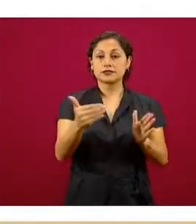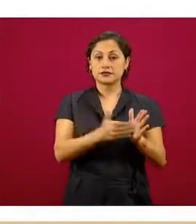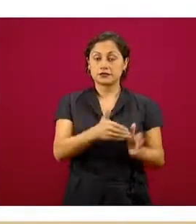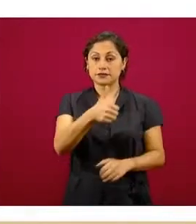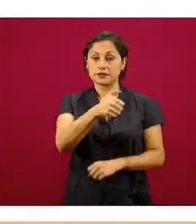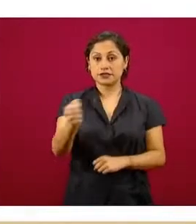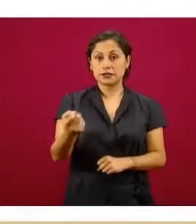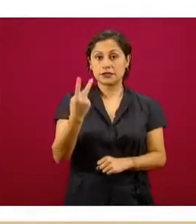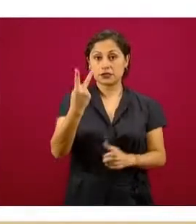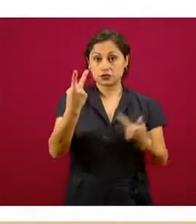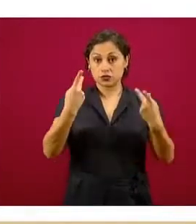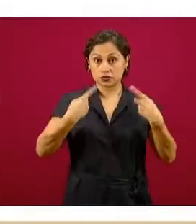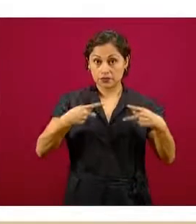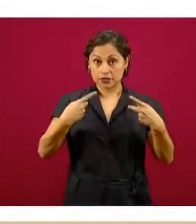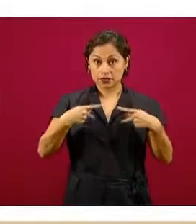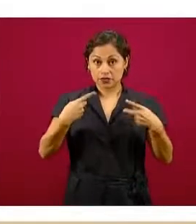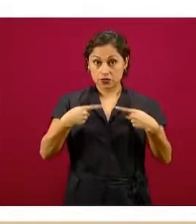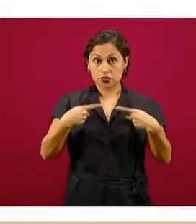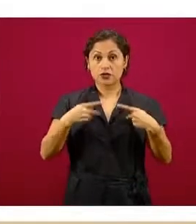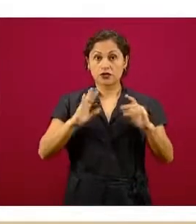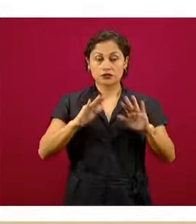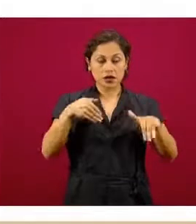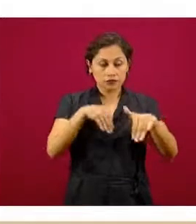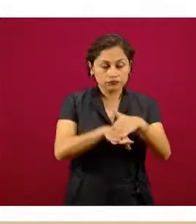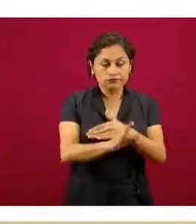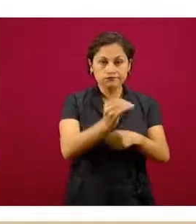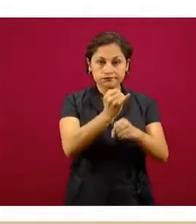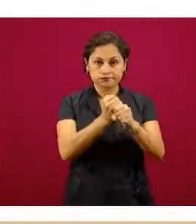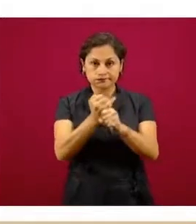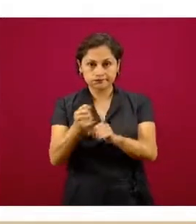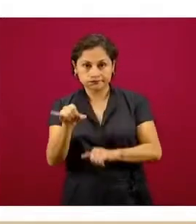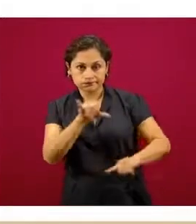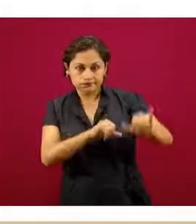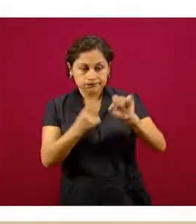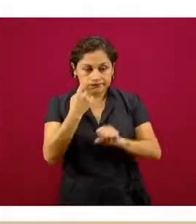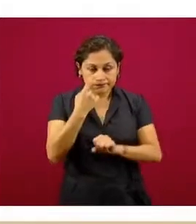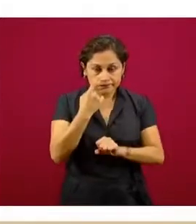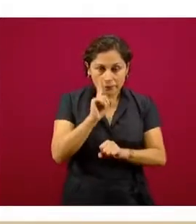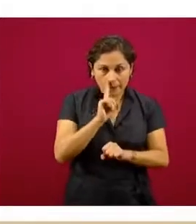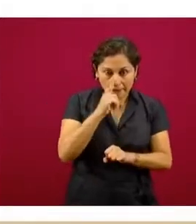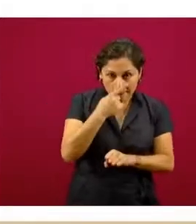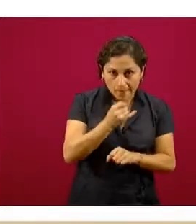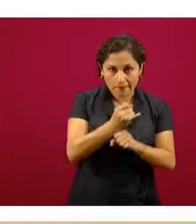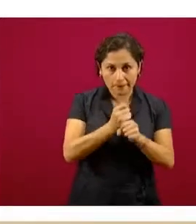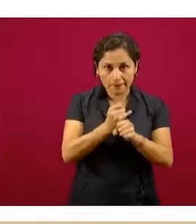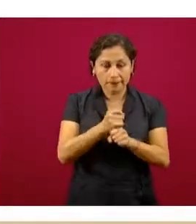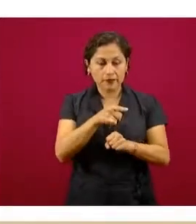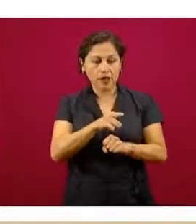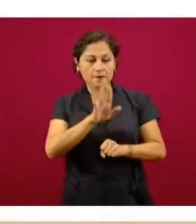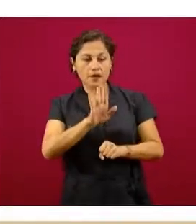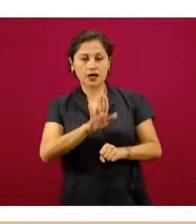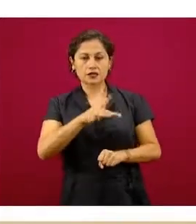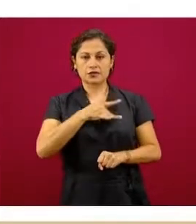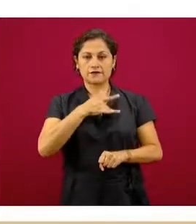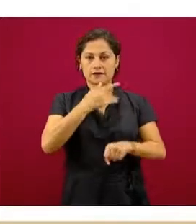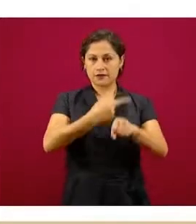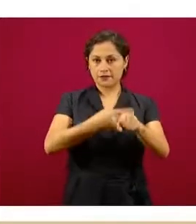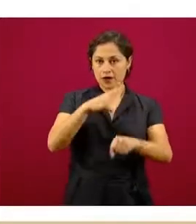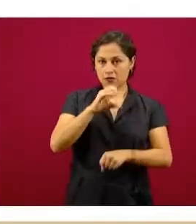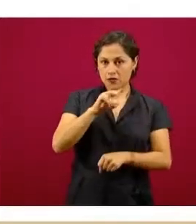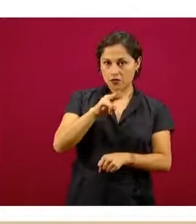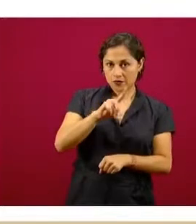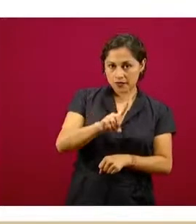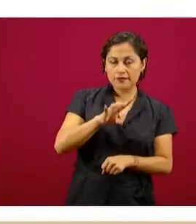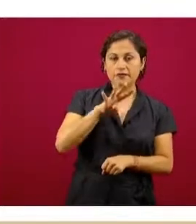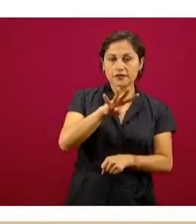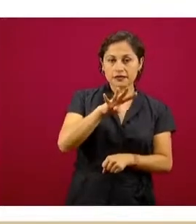566.602 personas que han ingresado a protocolo de estudio. Personas que presentaron signos y síntomas compatibles con COVID-19 fueron, por lo tanto,